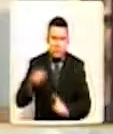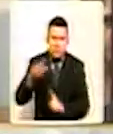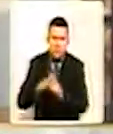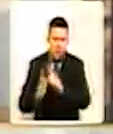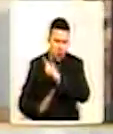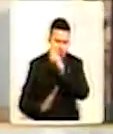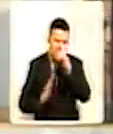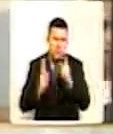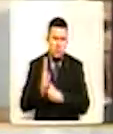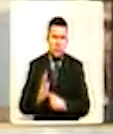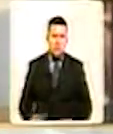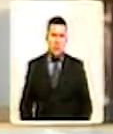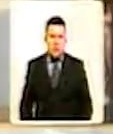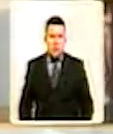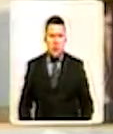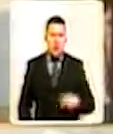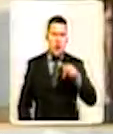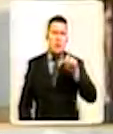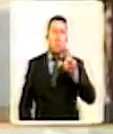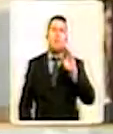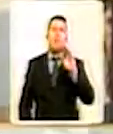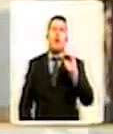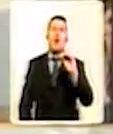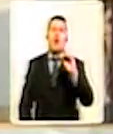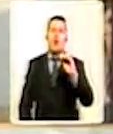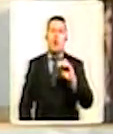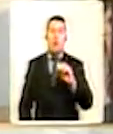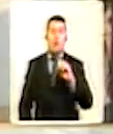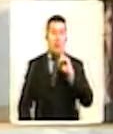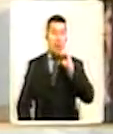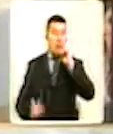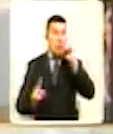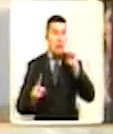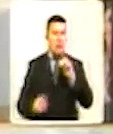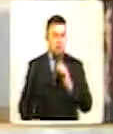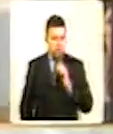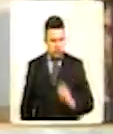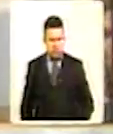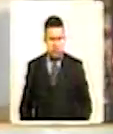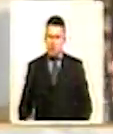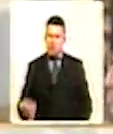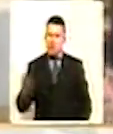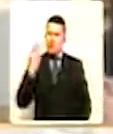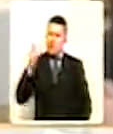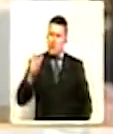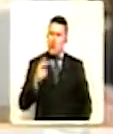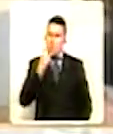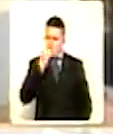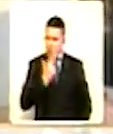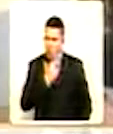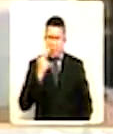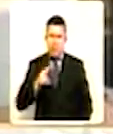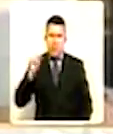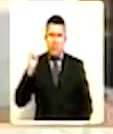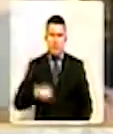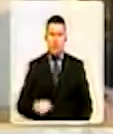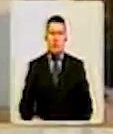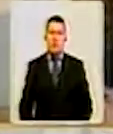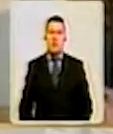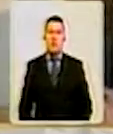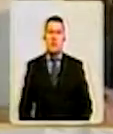procuradores íntegros, probos, no necesariamente héroes, sino ciudadanos que simplemente cumplan con su